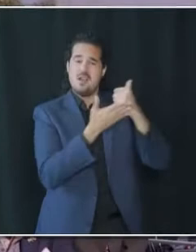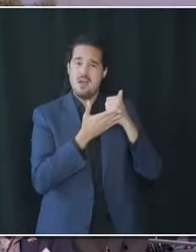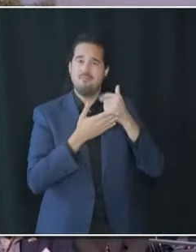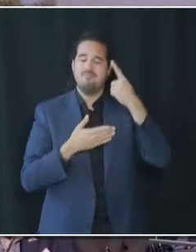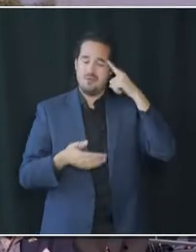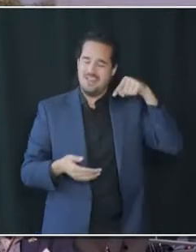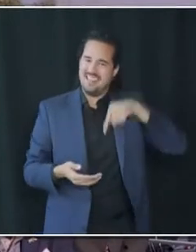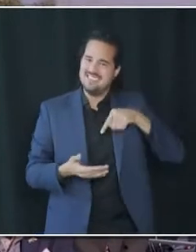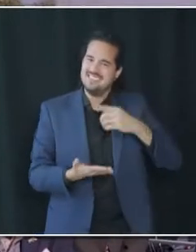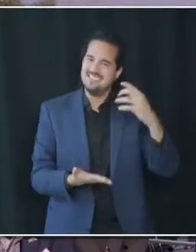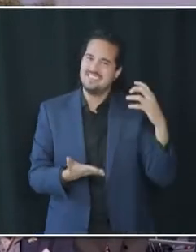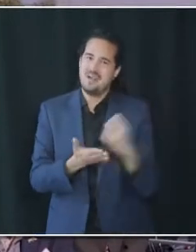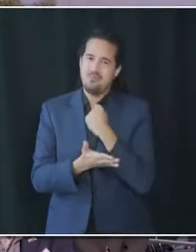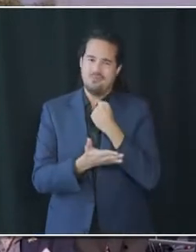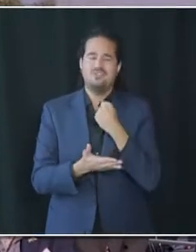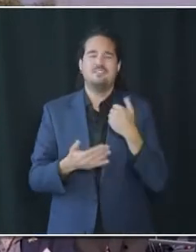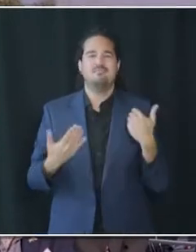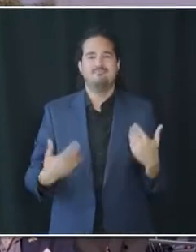sound